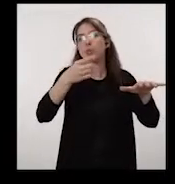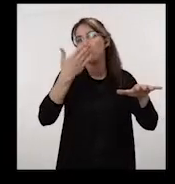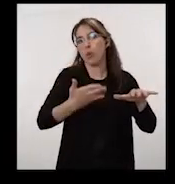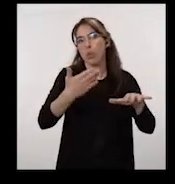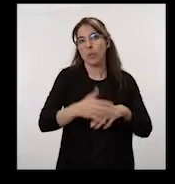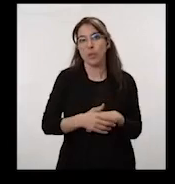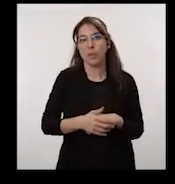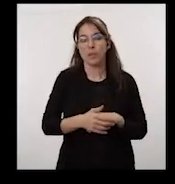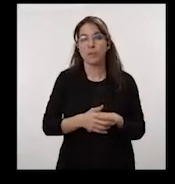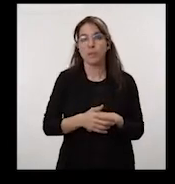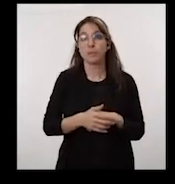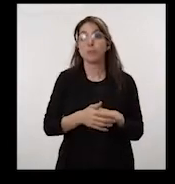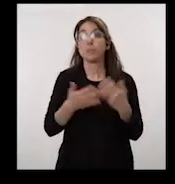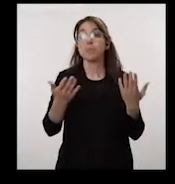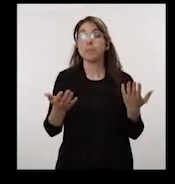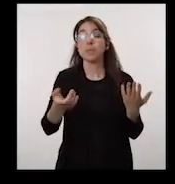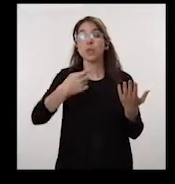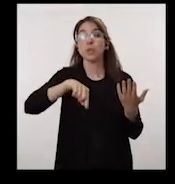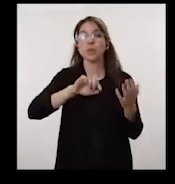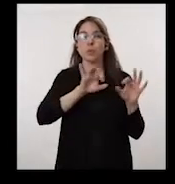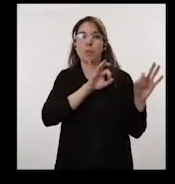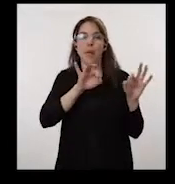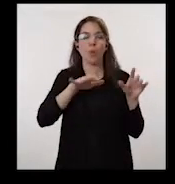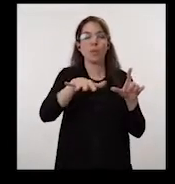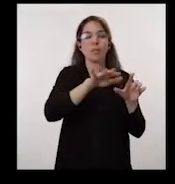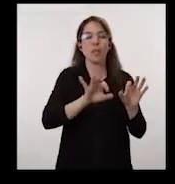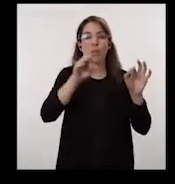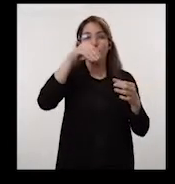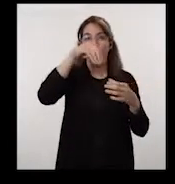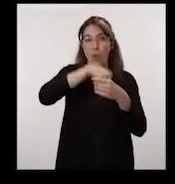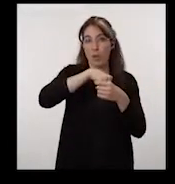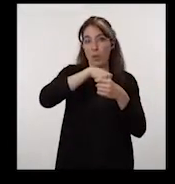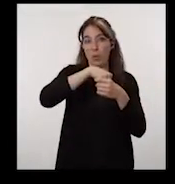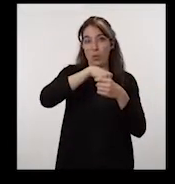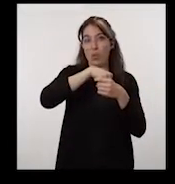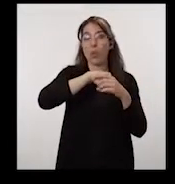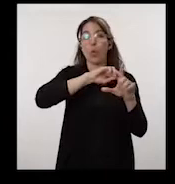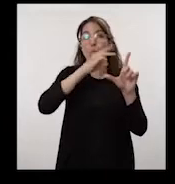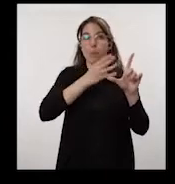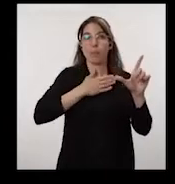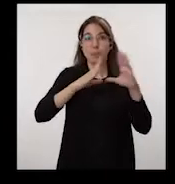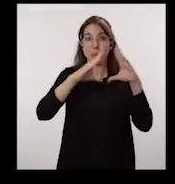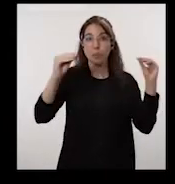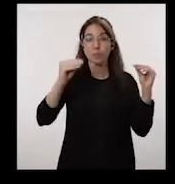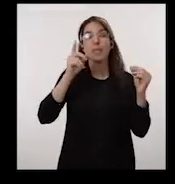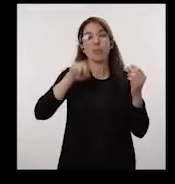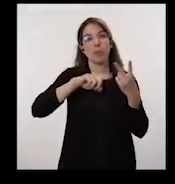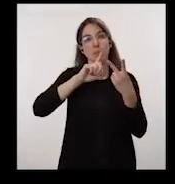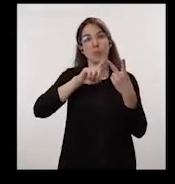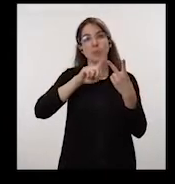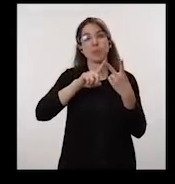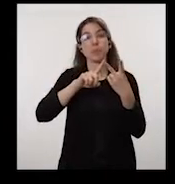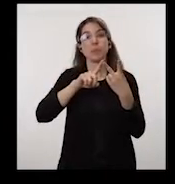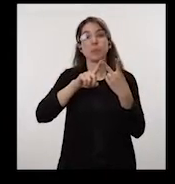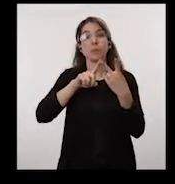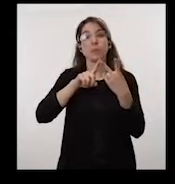es clave en ese sentido hemos habilitado un espacio específico del sello dentro de la página web de la universidad también se ha incorporado